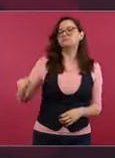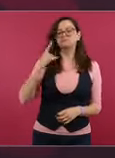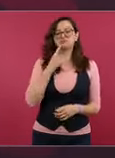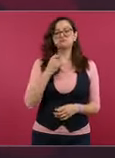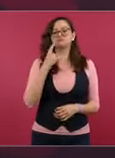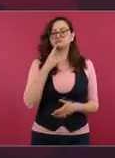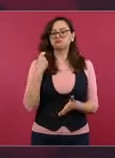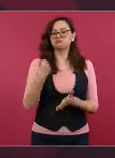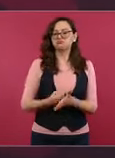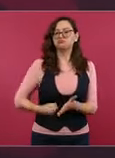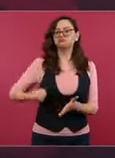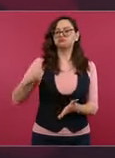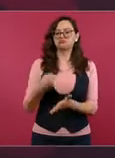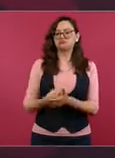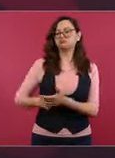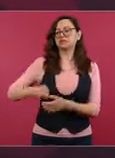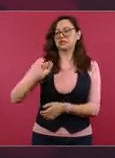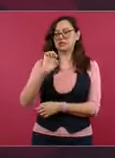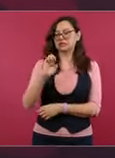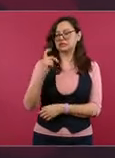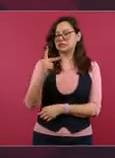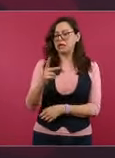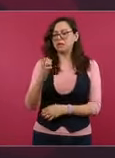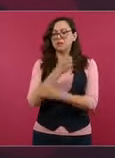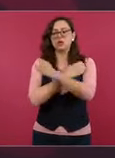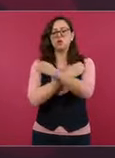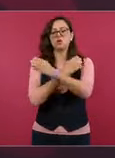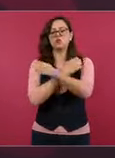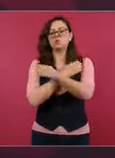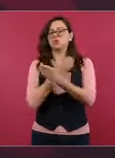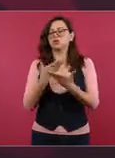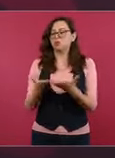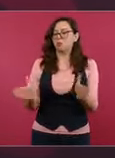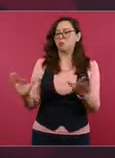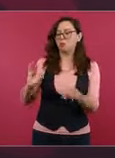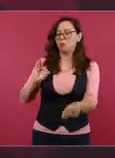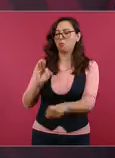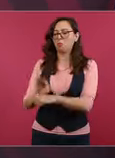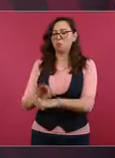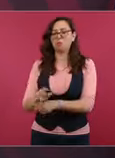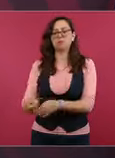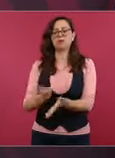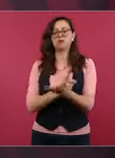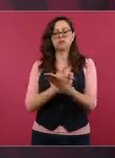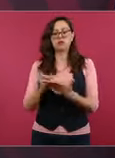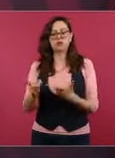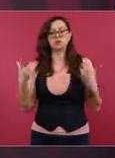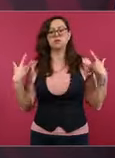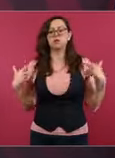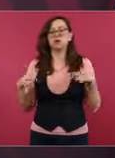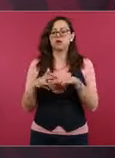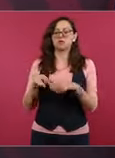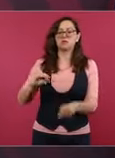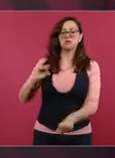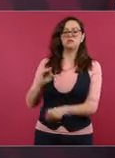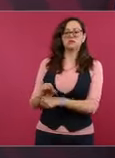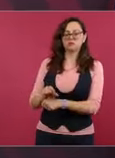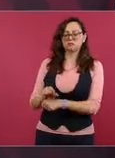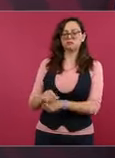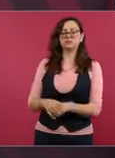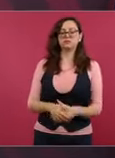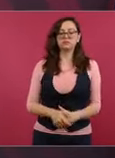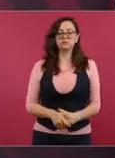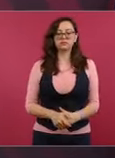para la defensa de la educación pública y de los derechos del magisterio.